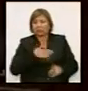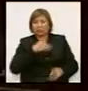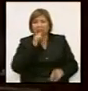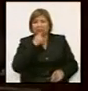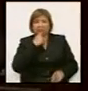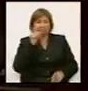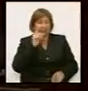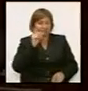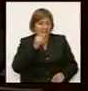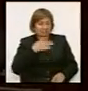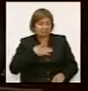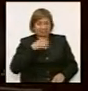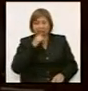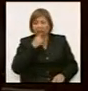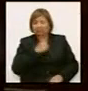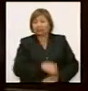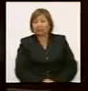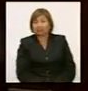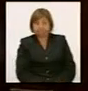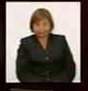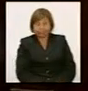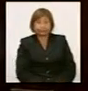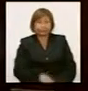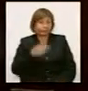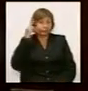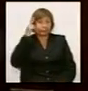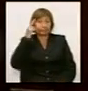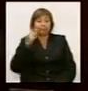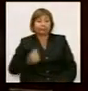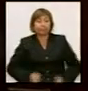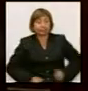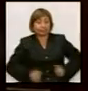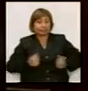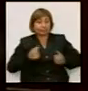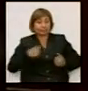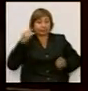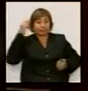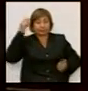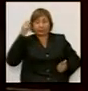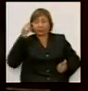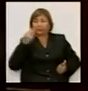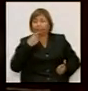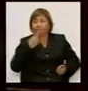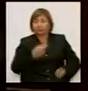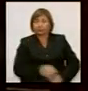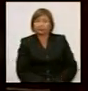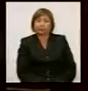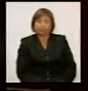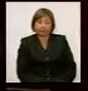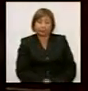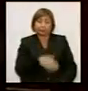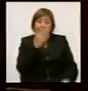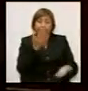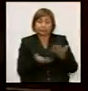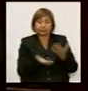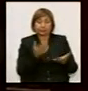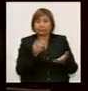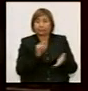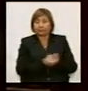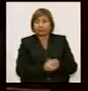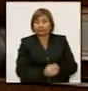duele. Por eso en la vida política dicen que había que frotarse